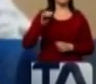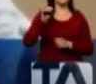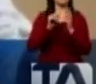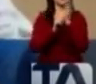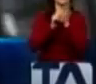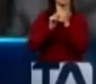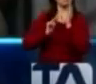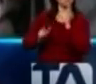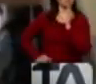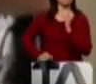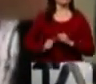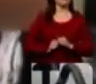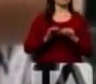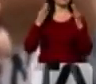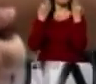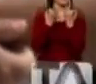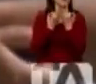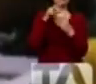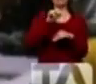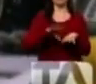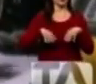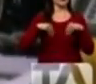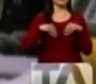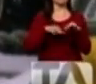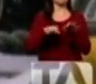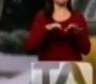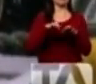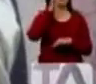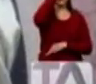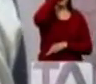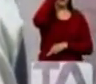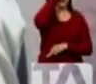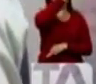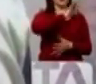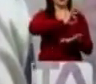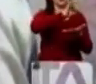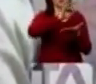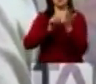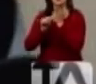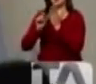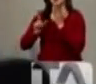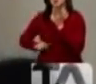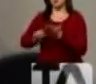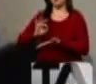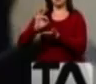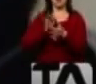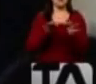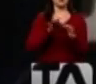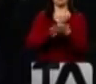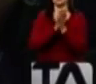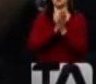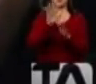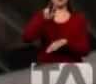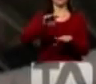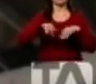de Salud correspondientes. Pero los familiares no han aceptado las explicaciones de los representantes de las dos instancias de salud, asistiendo a presentar